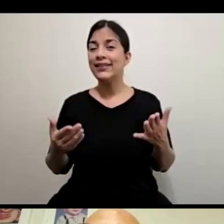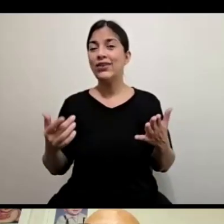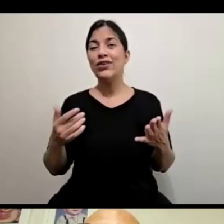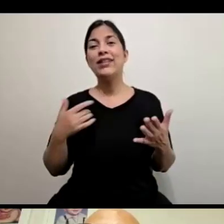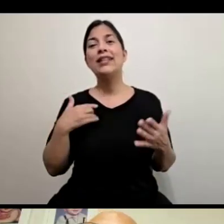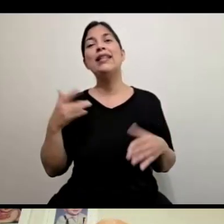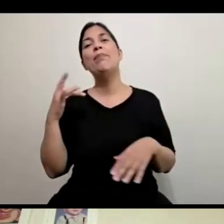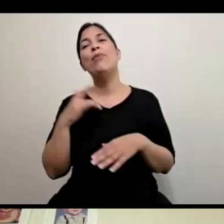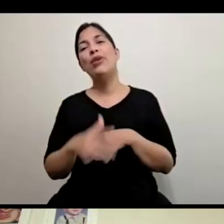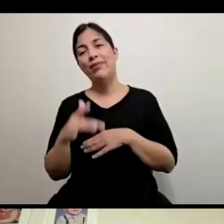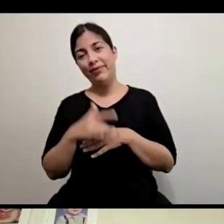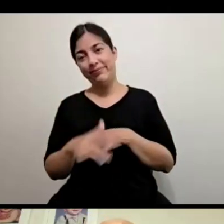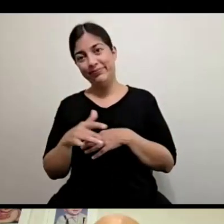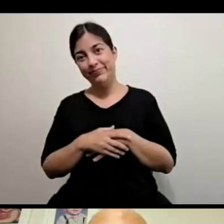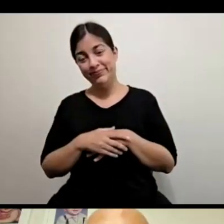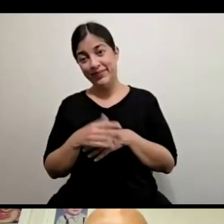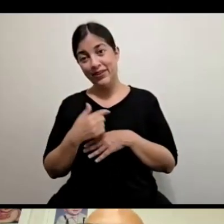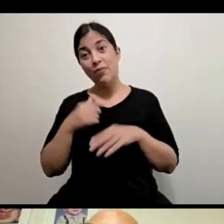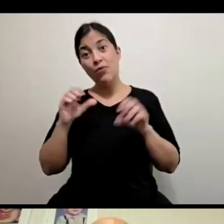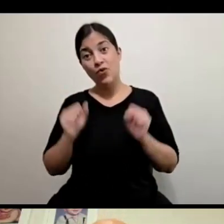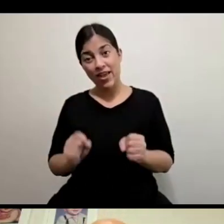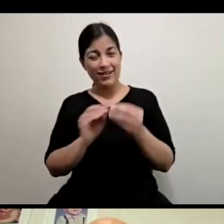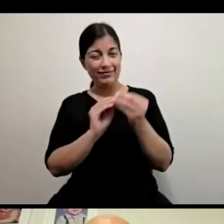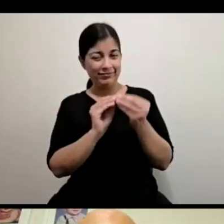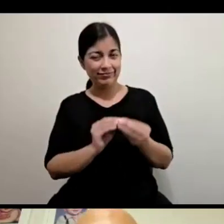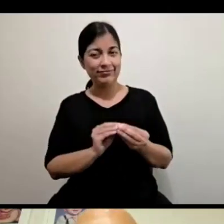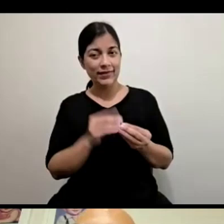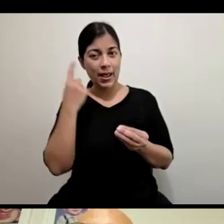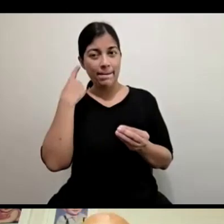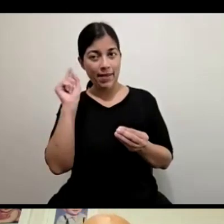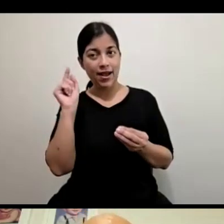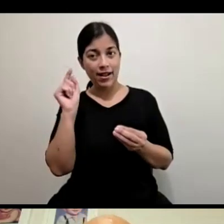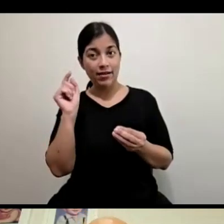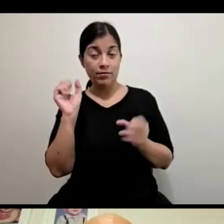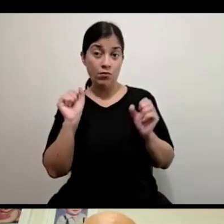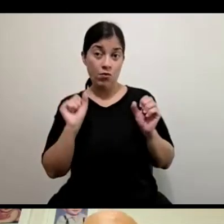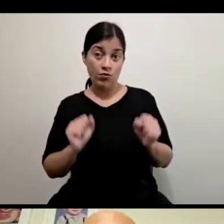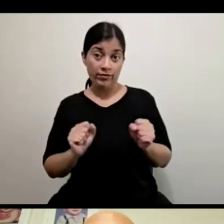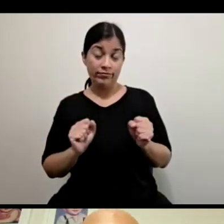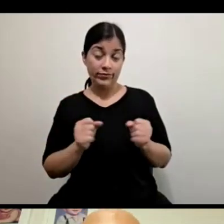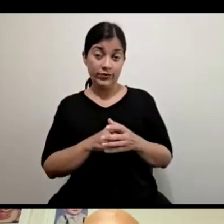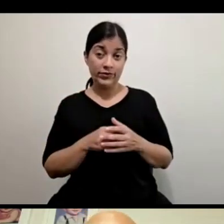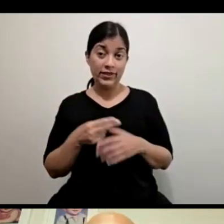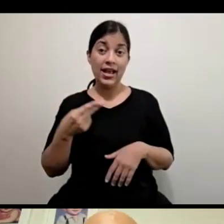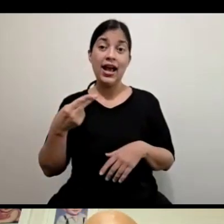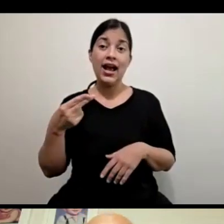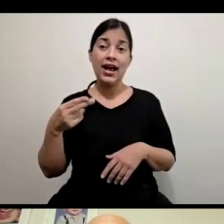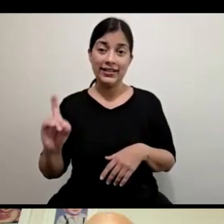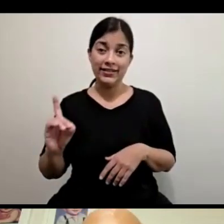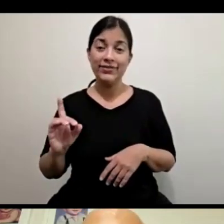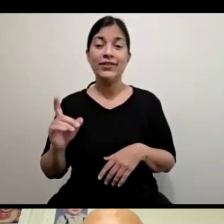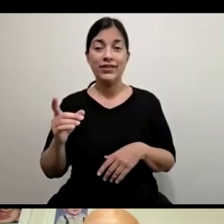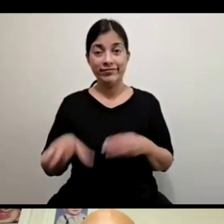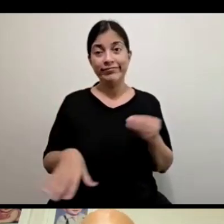disponible y que se pudiera arreglar para hacerlo en alta resolución y ponerlo en un libro. O sea